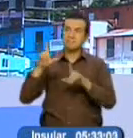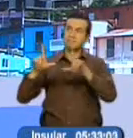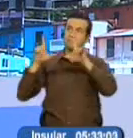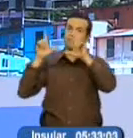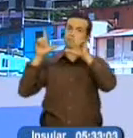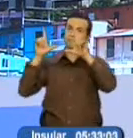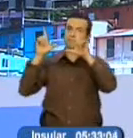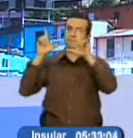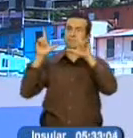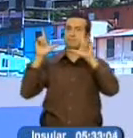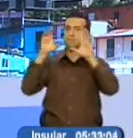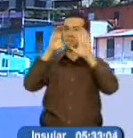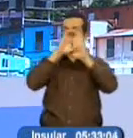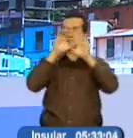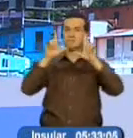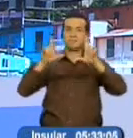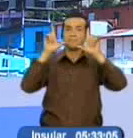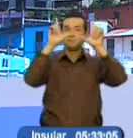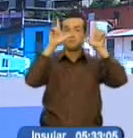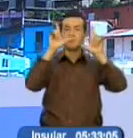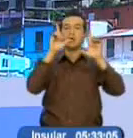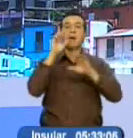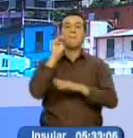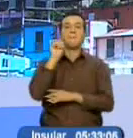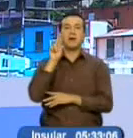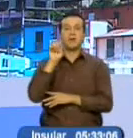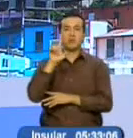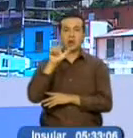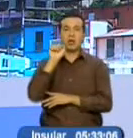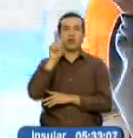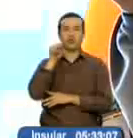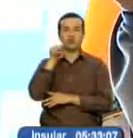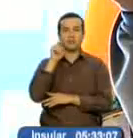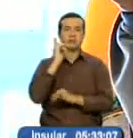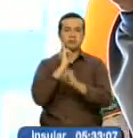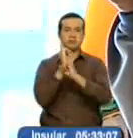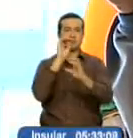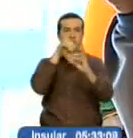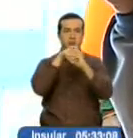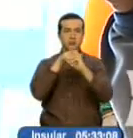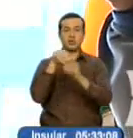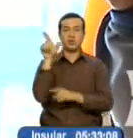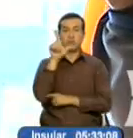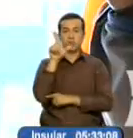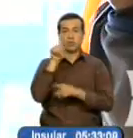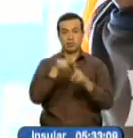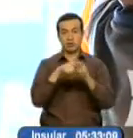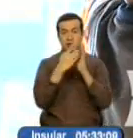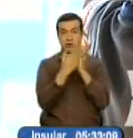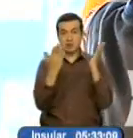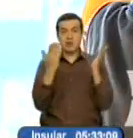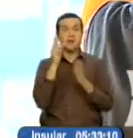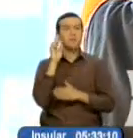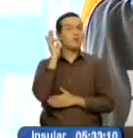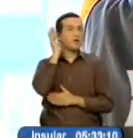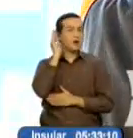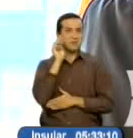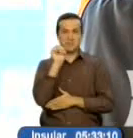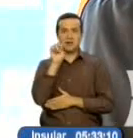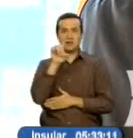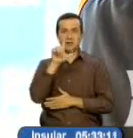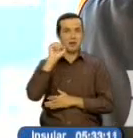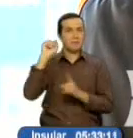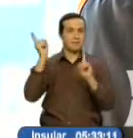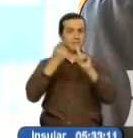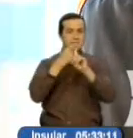en los despachos de instituciones públicas durante 2 meses. Desde este lunes, el retrato de Manuel Espejo, considerada como la